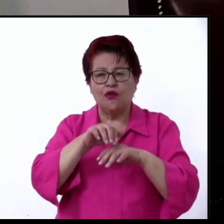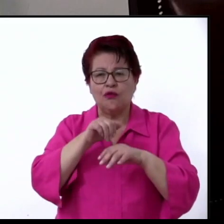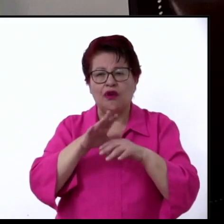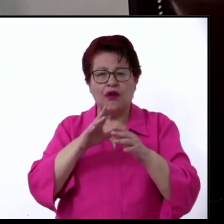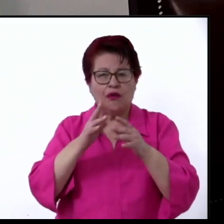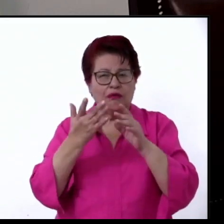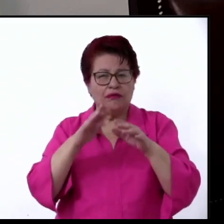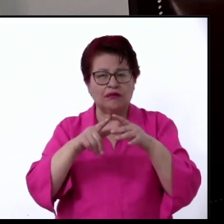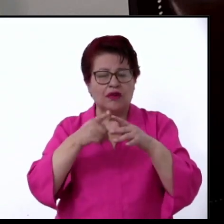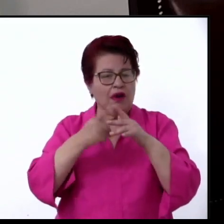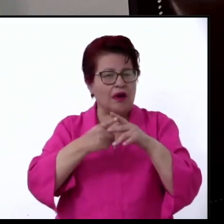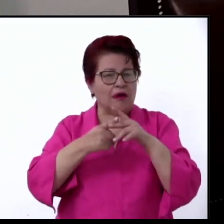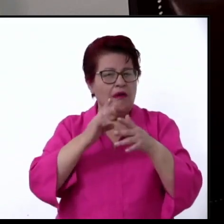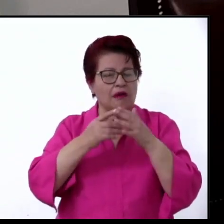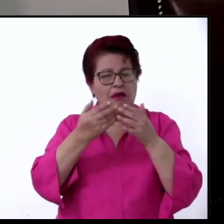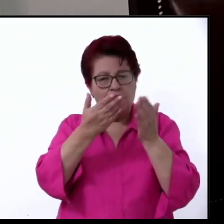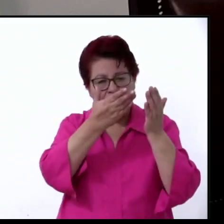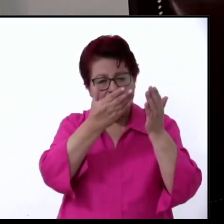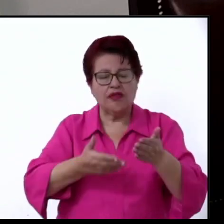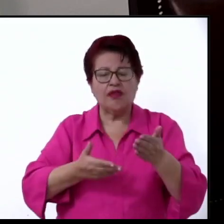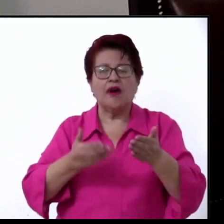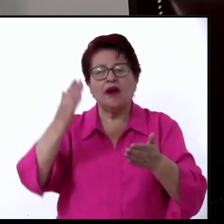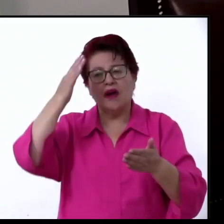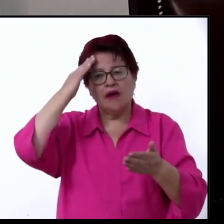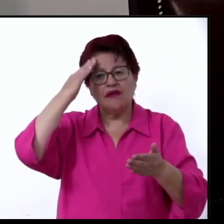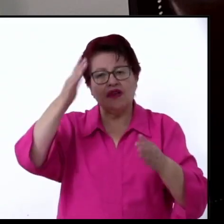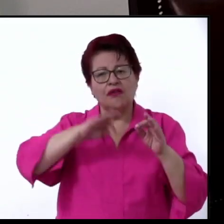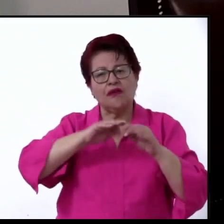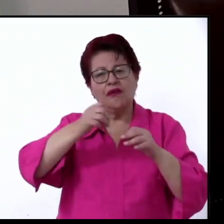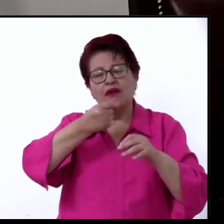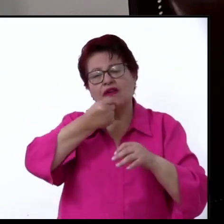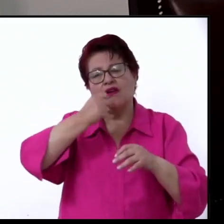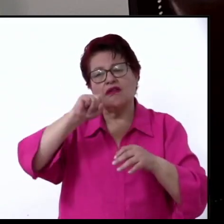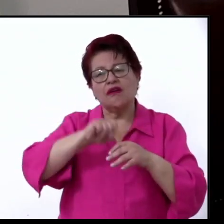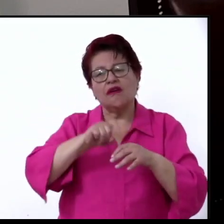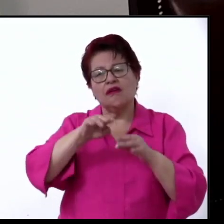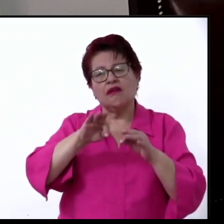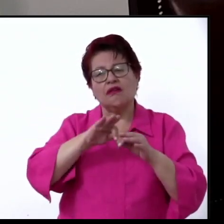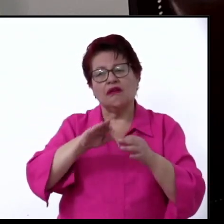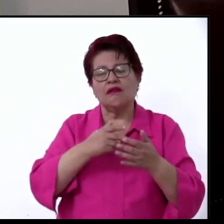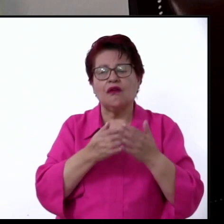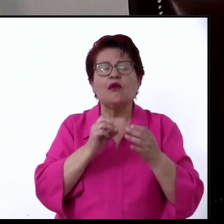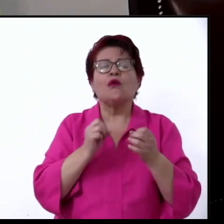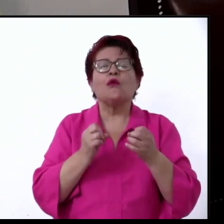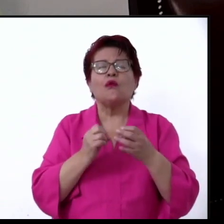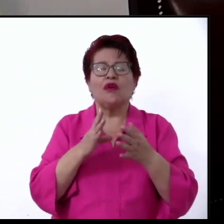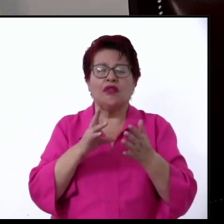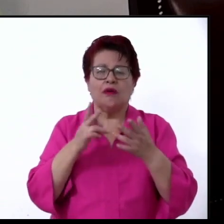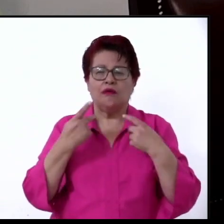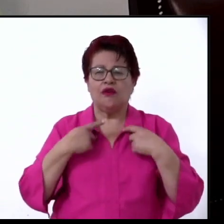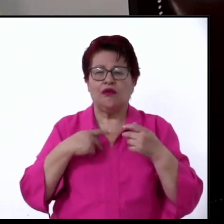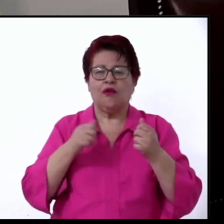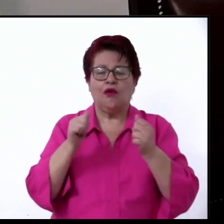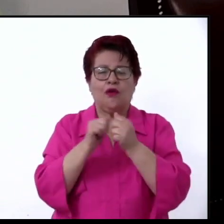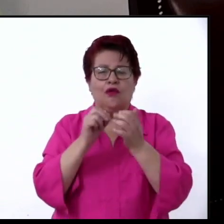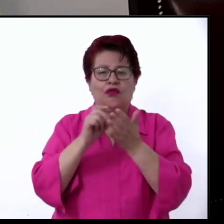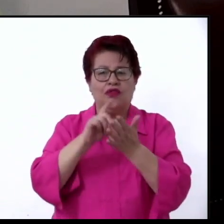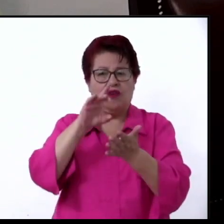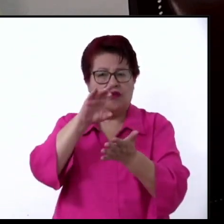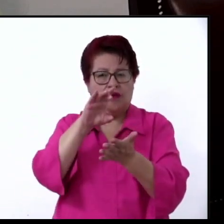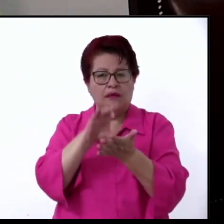de desde que usted está encabezando esta secretaría, ¿cuántas personas con